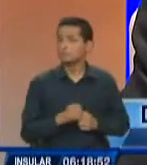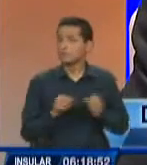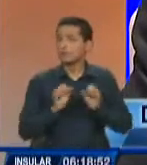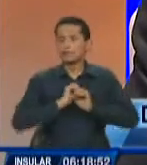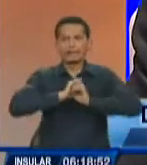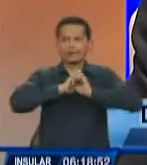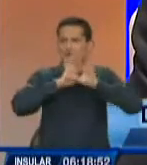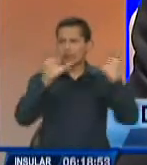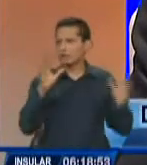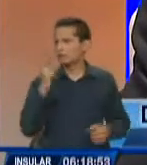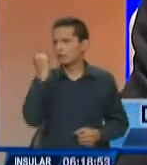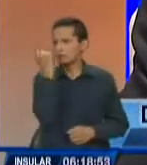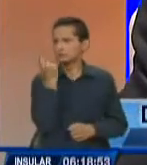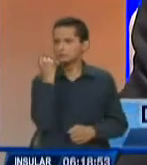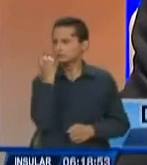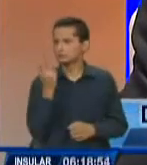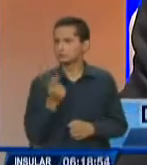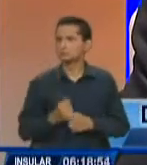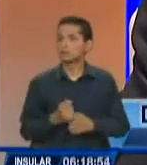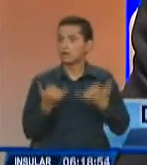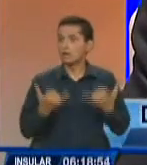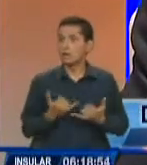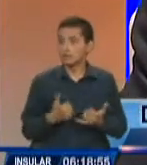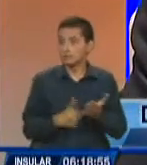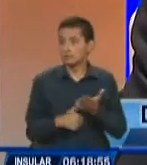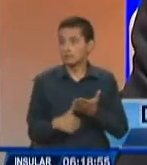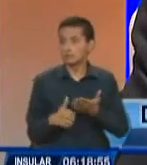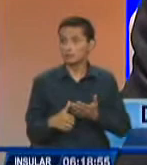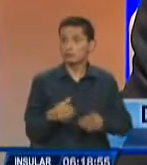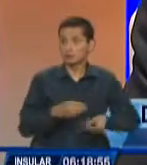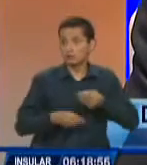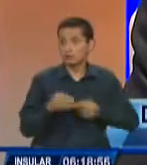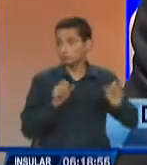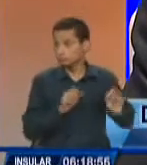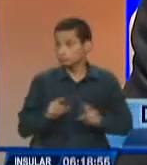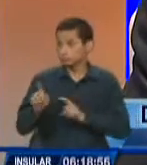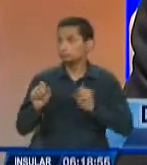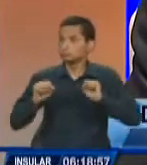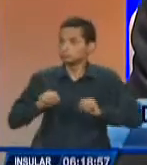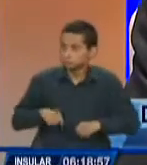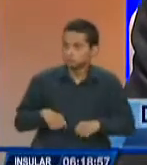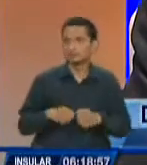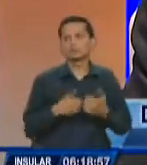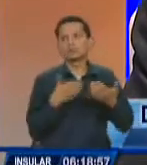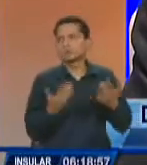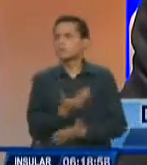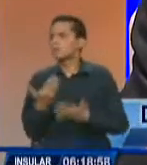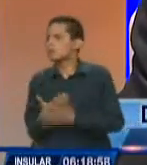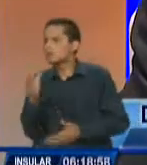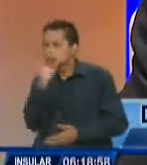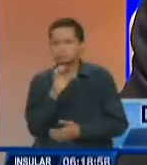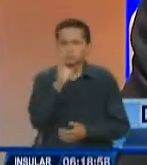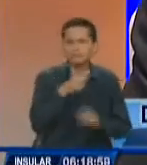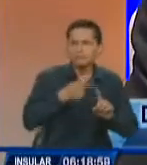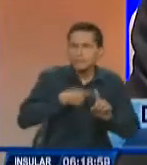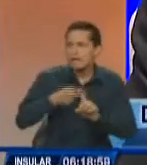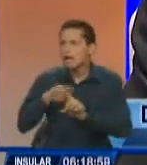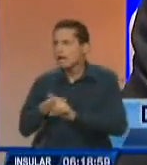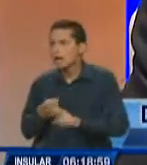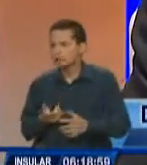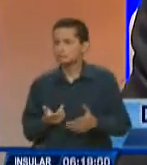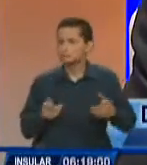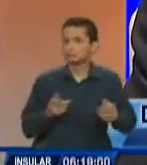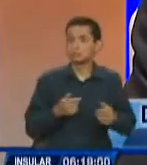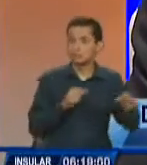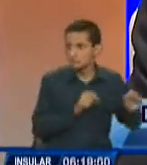clara o son muy claros los encargos que tiene el Ministerio de Comercio Exterior. Es apertura, acceso a mercados, es la promoción de exportaciones,